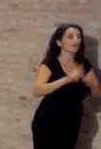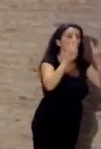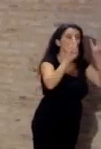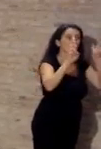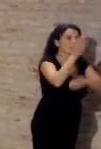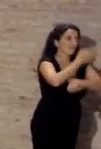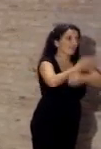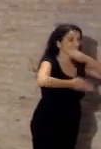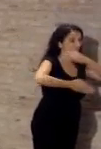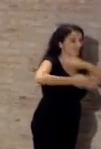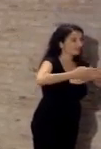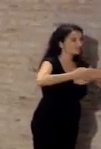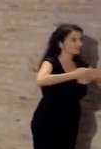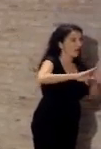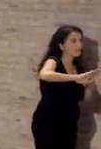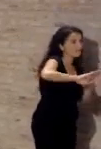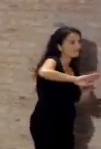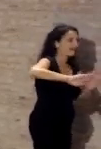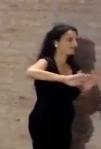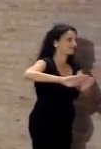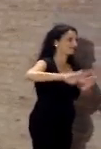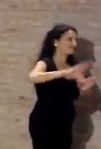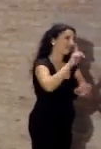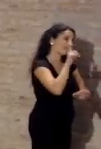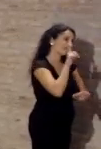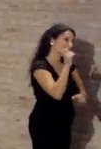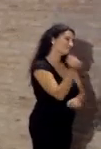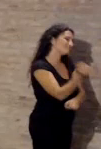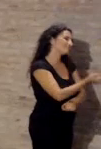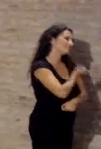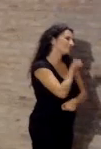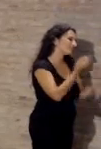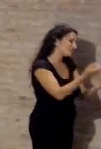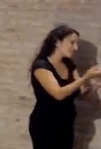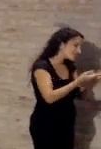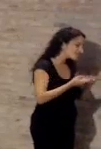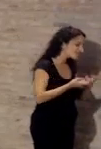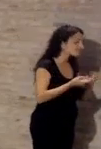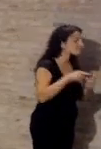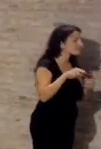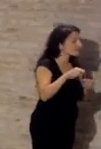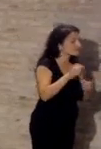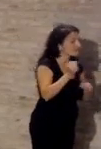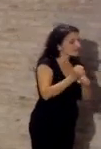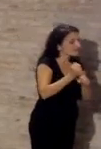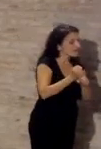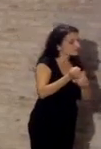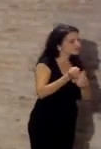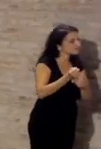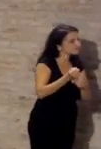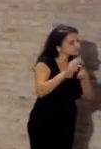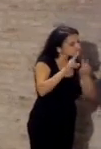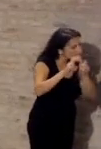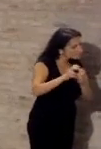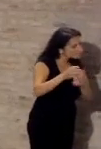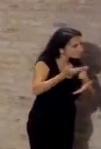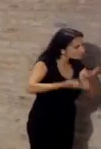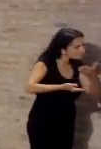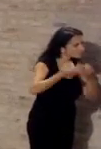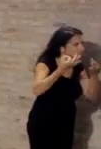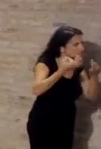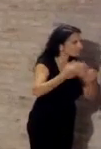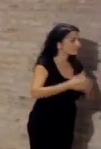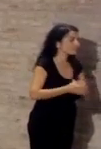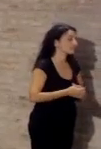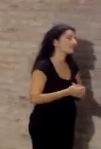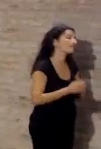que respecta a discapacidad esté aparte por eso también es necesario que sigamos repensa Y revisando per respecto